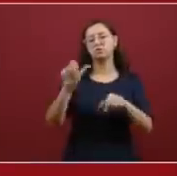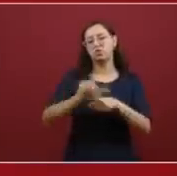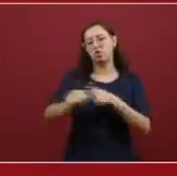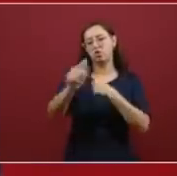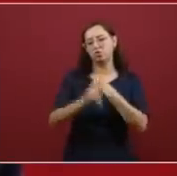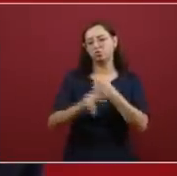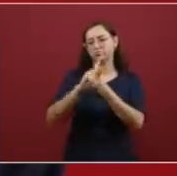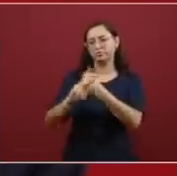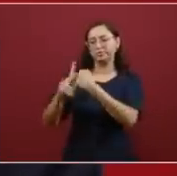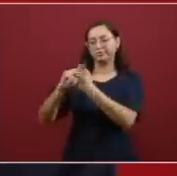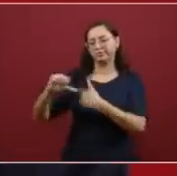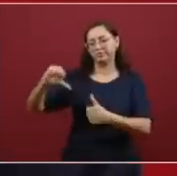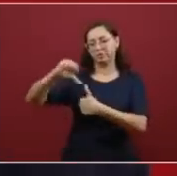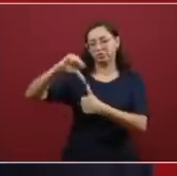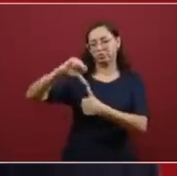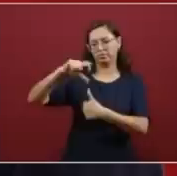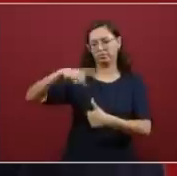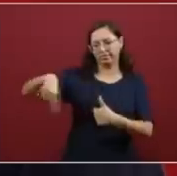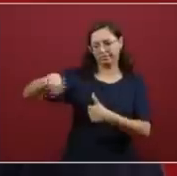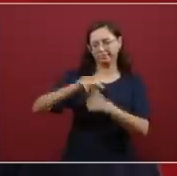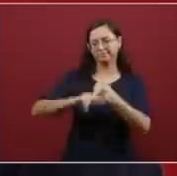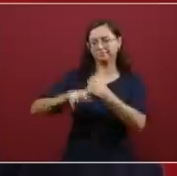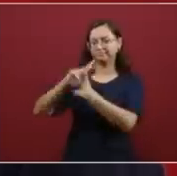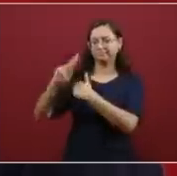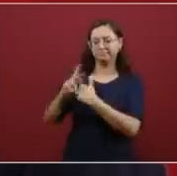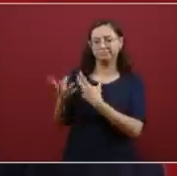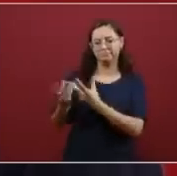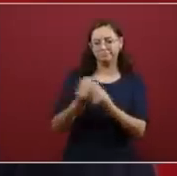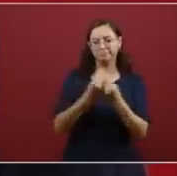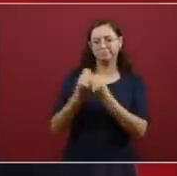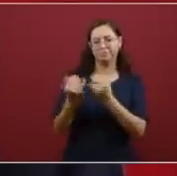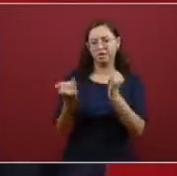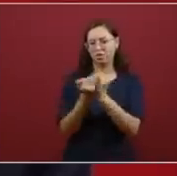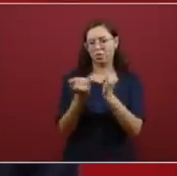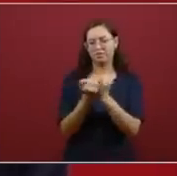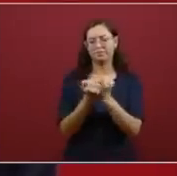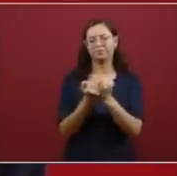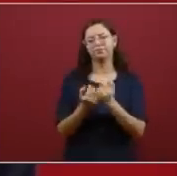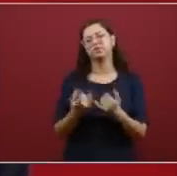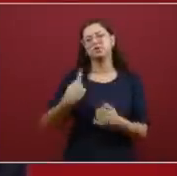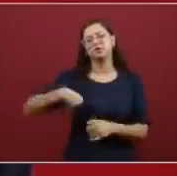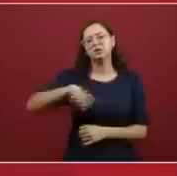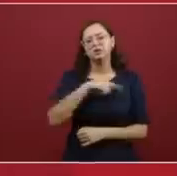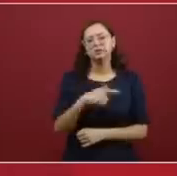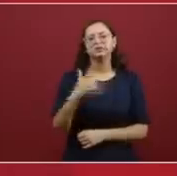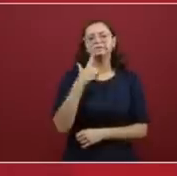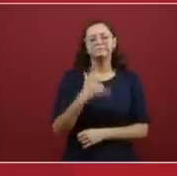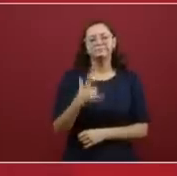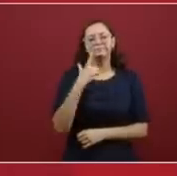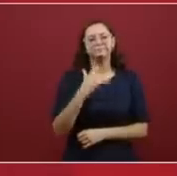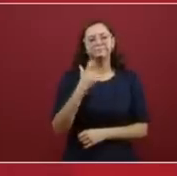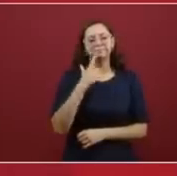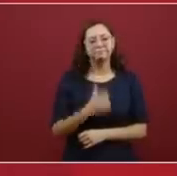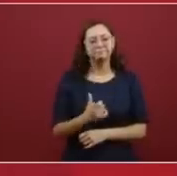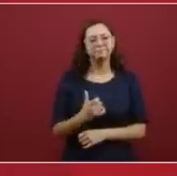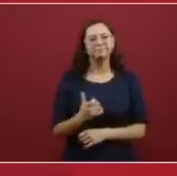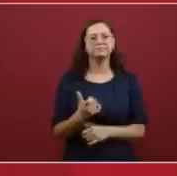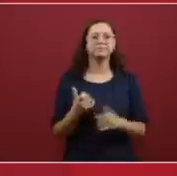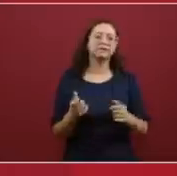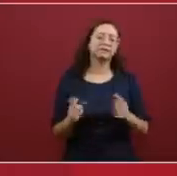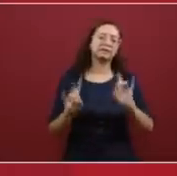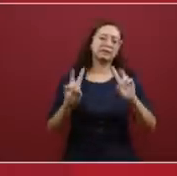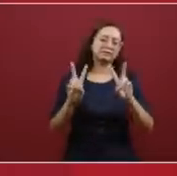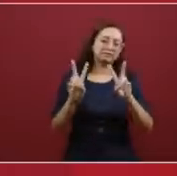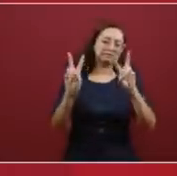países centroamericanos. Seguimos insistiendo en que para enfrentar el